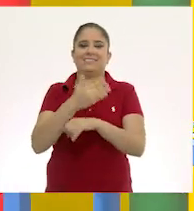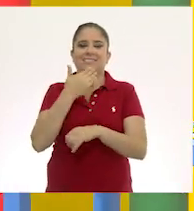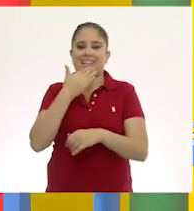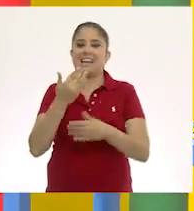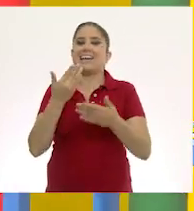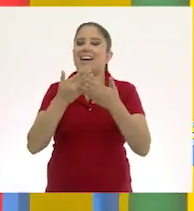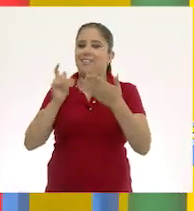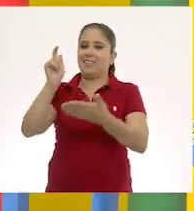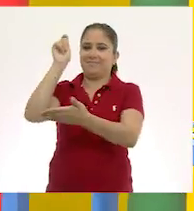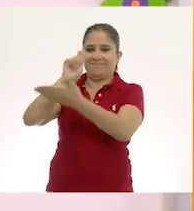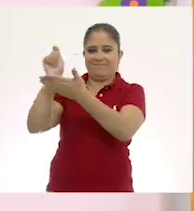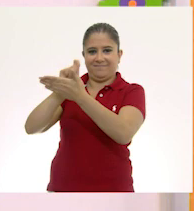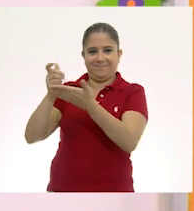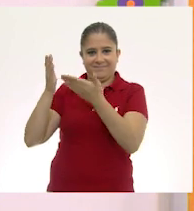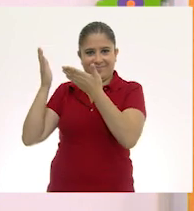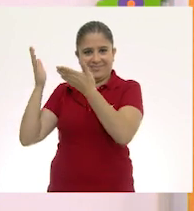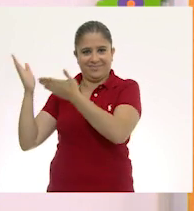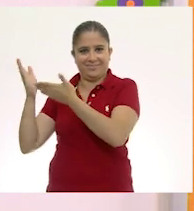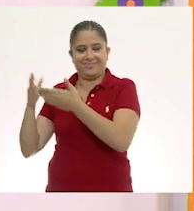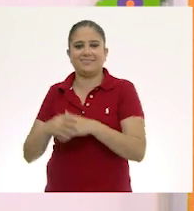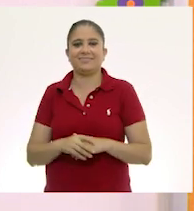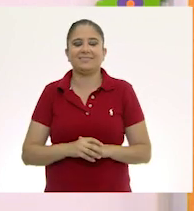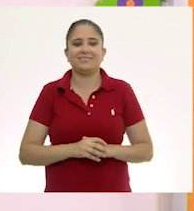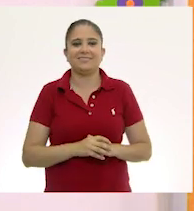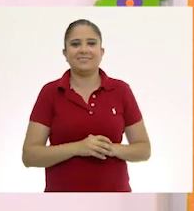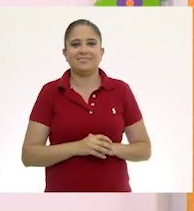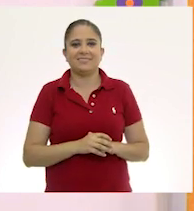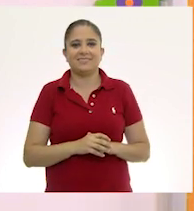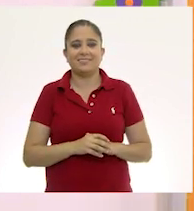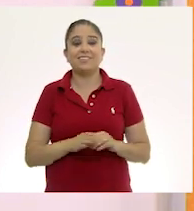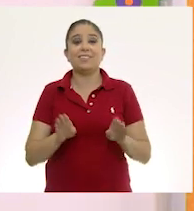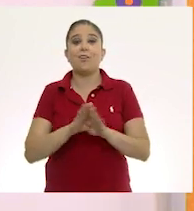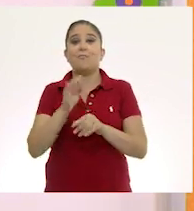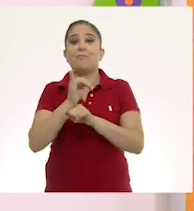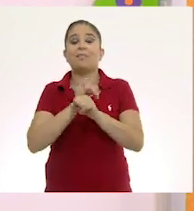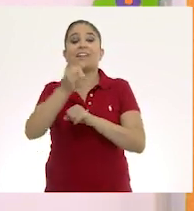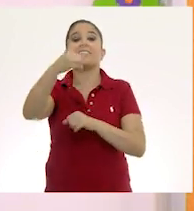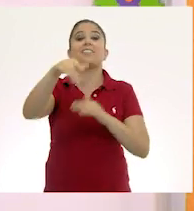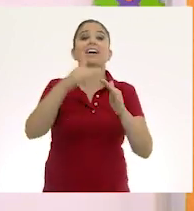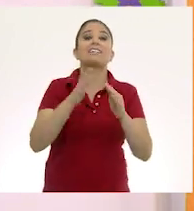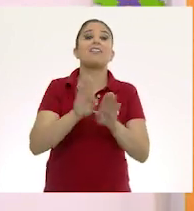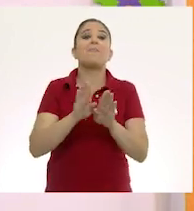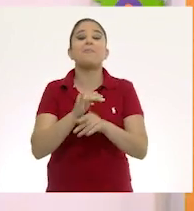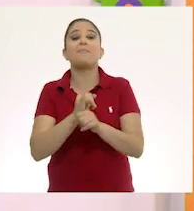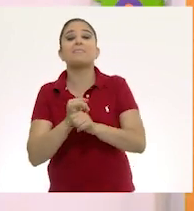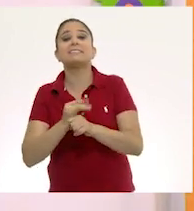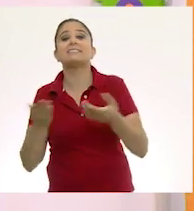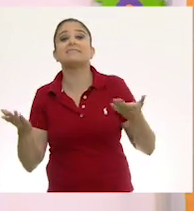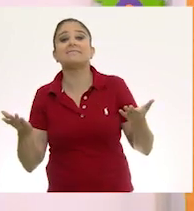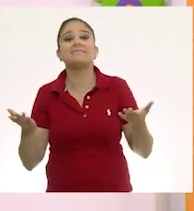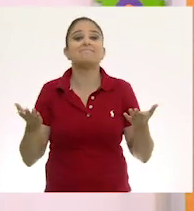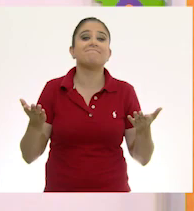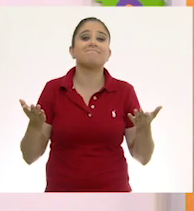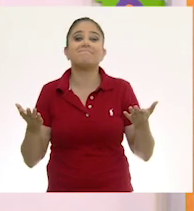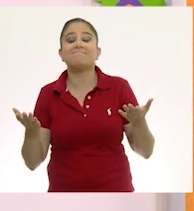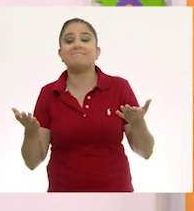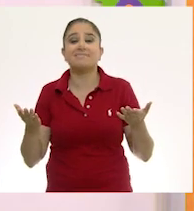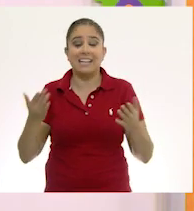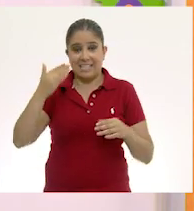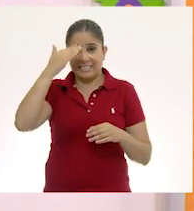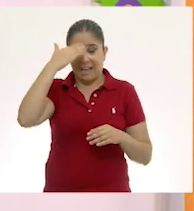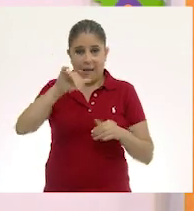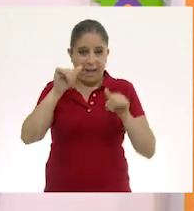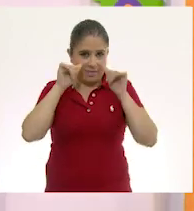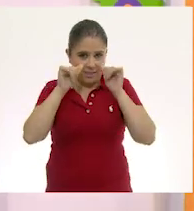ahí, las cosas que ayudan. Perfecto. ¿Cómo van en su investigación allá en casa? ¿Cómo van? Saber